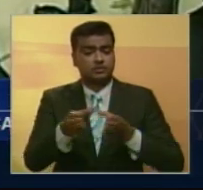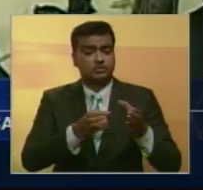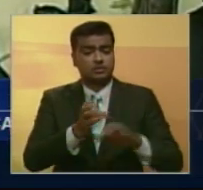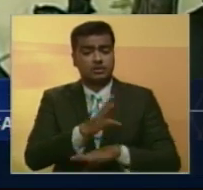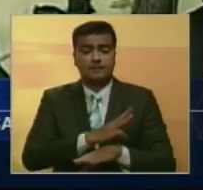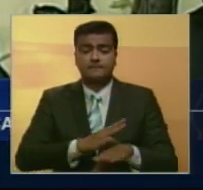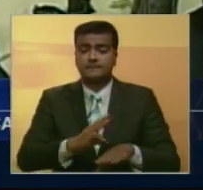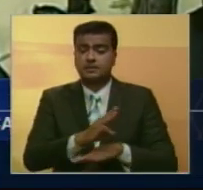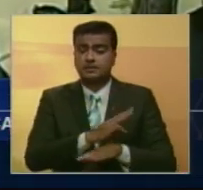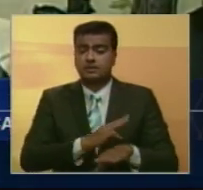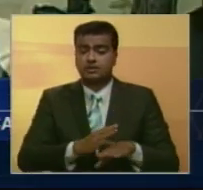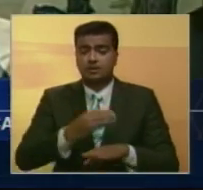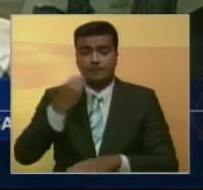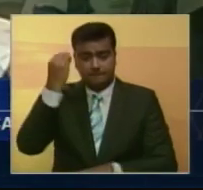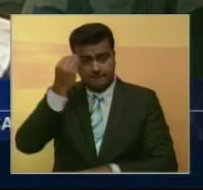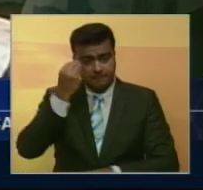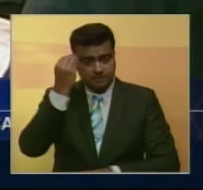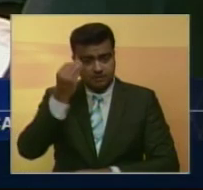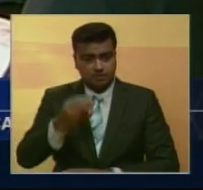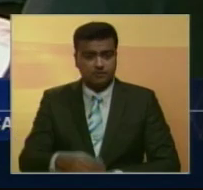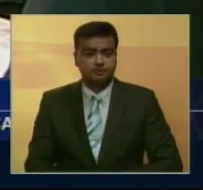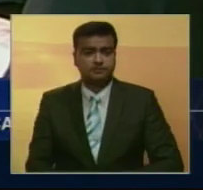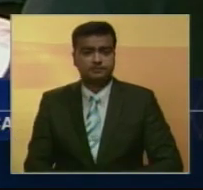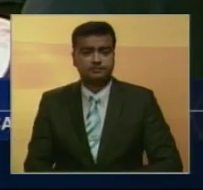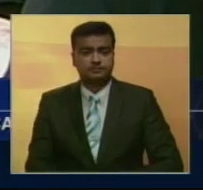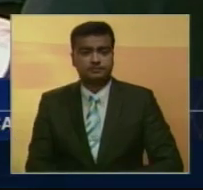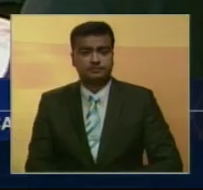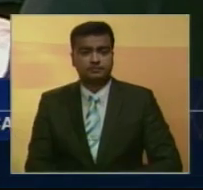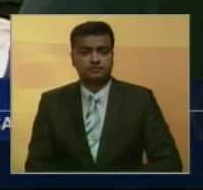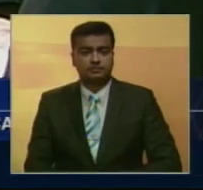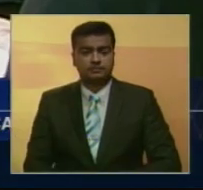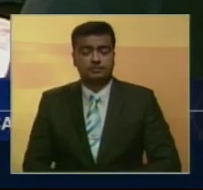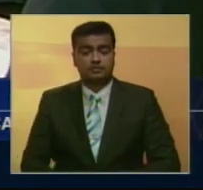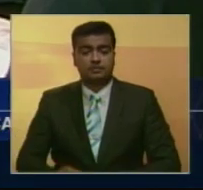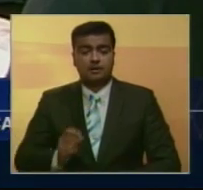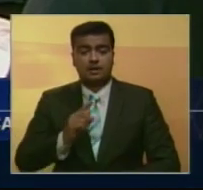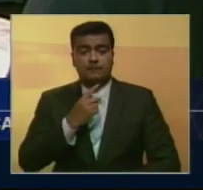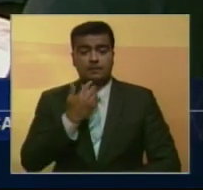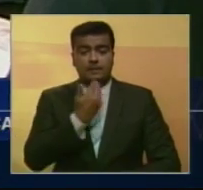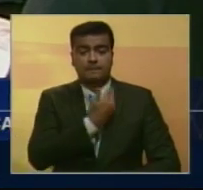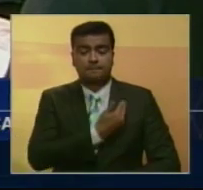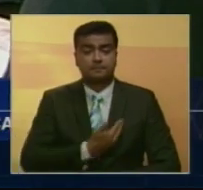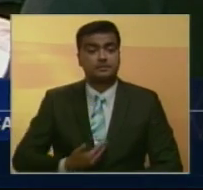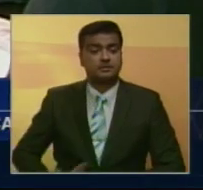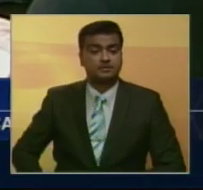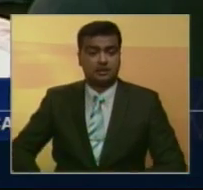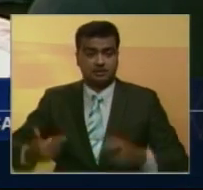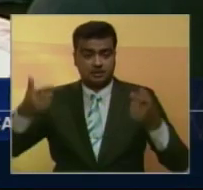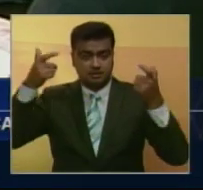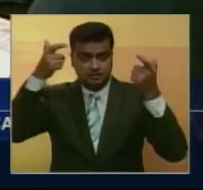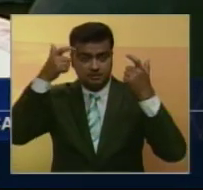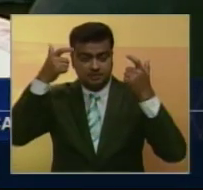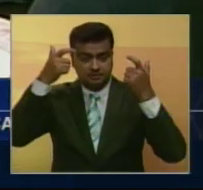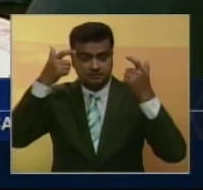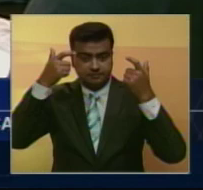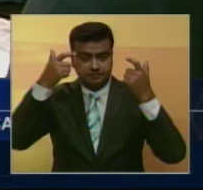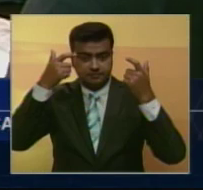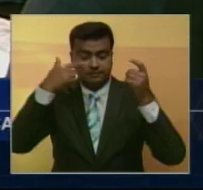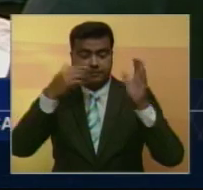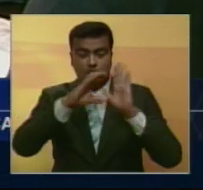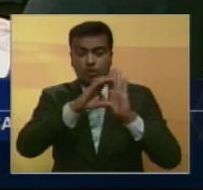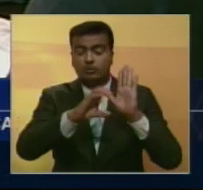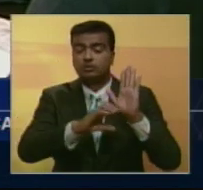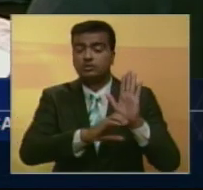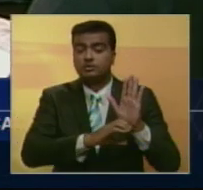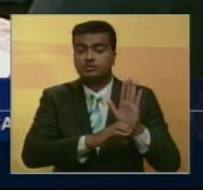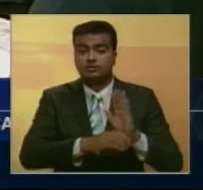Ministros, considerando que en ocasión de la muerte del comandante supremo de la Revolución Bolivariana y presidente constitucional de